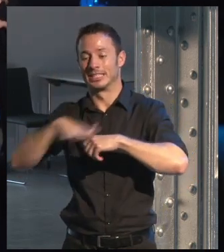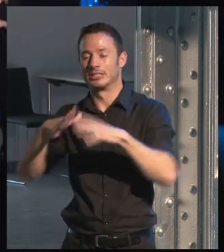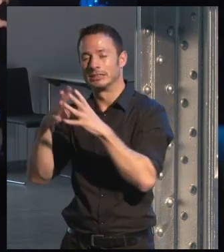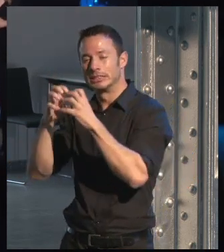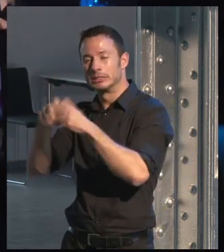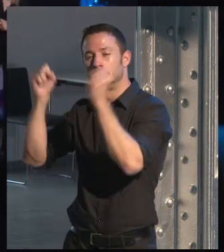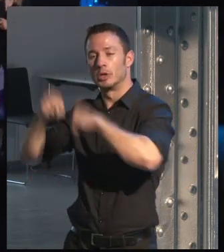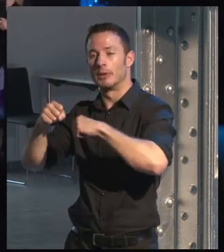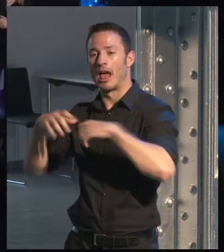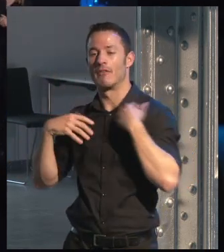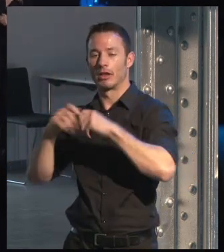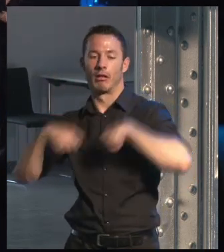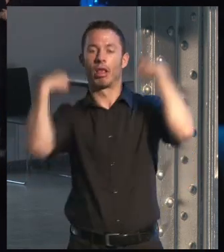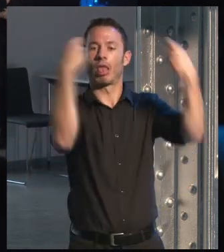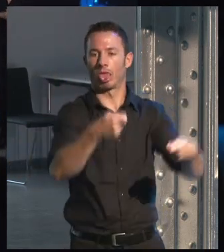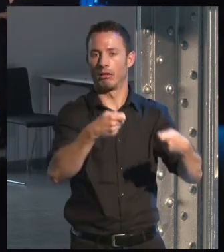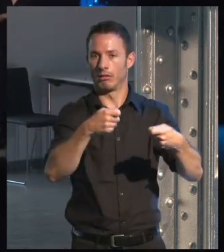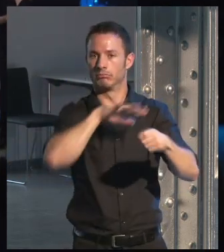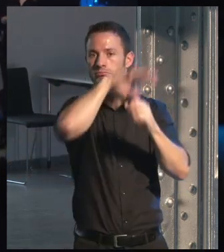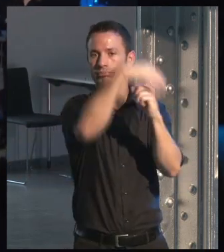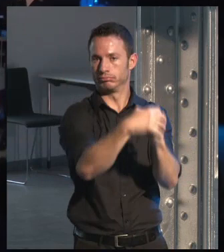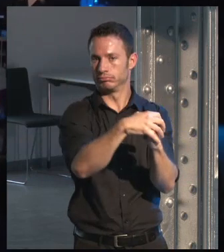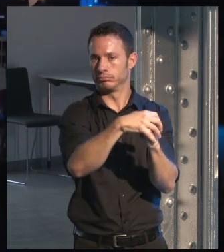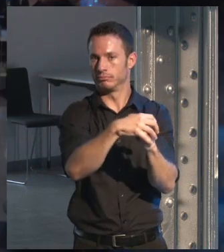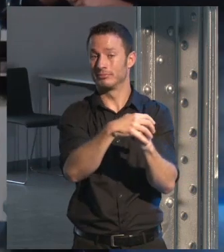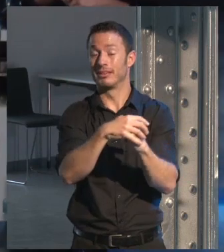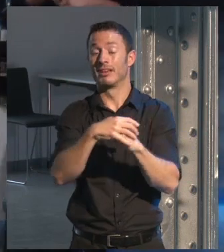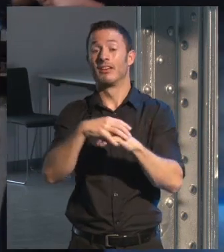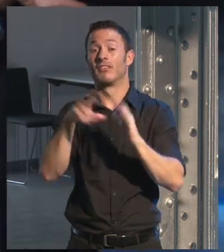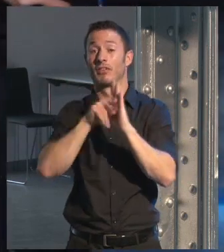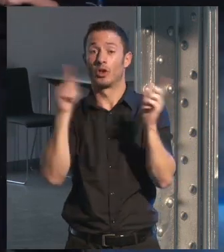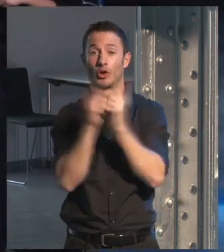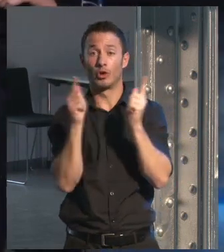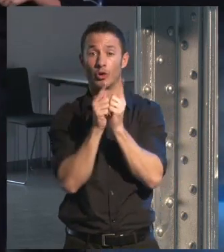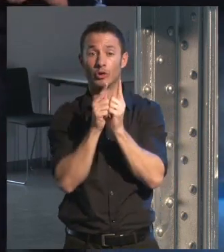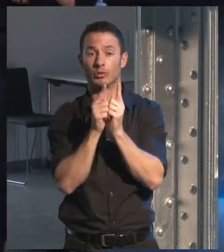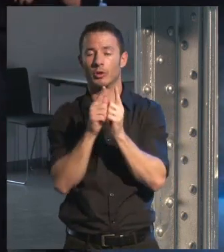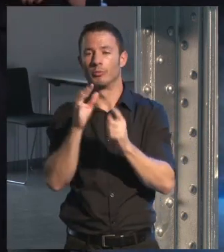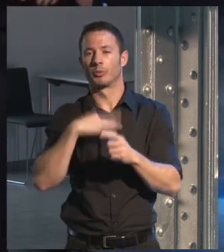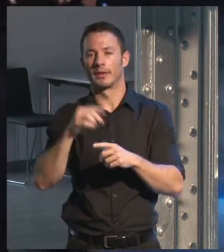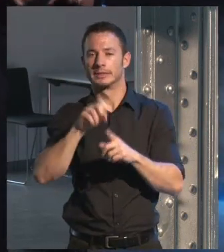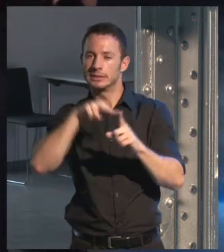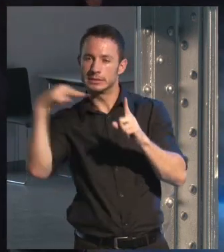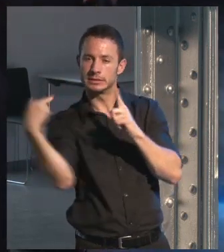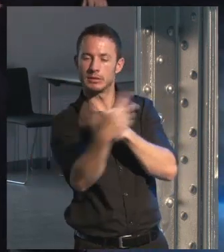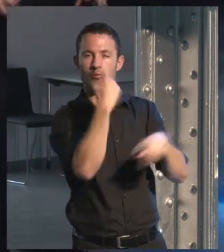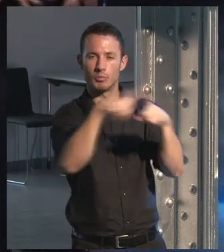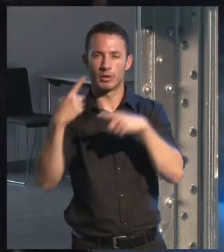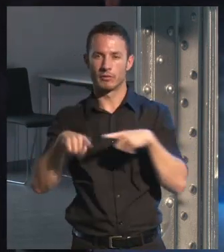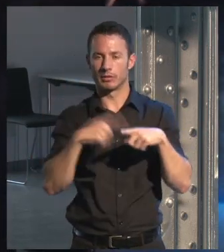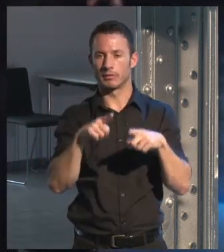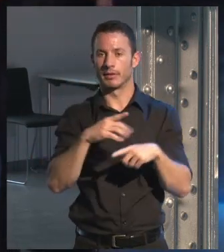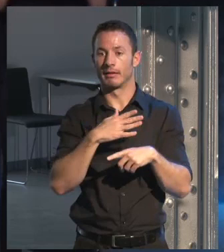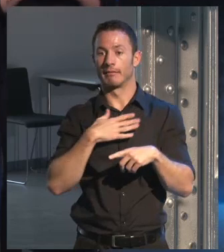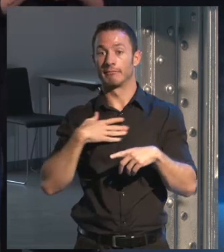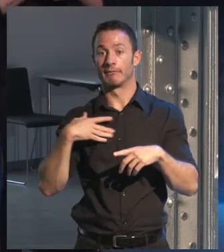y ahí acabaría el vídeo. Entonces, bueno, mola porque es cortito, se puede ver varias veces y se pueden experimentar diferentes acciones. Sí, sobre todo queremos mostrar todos